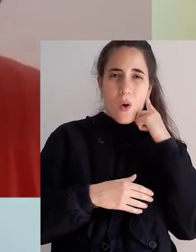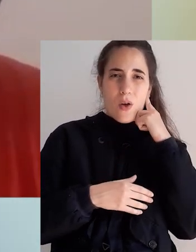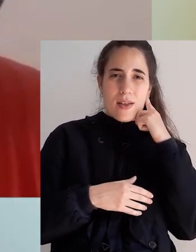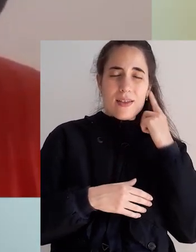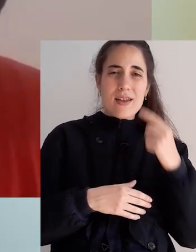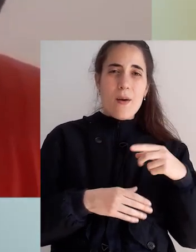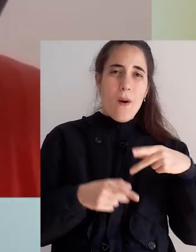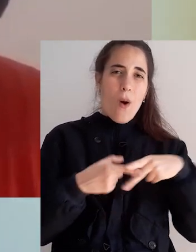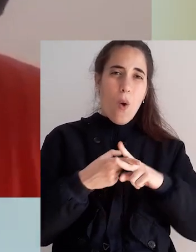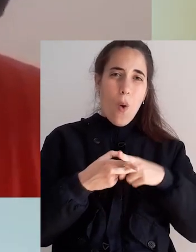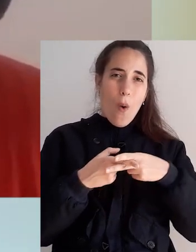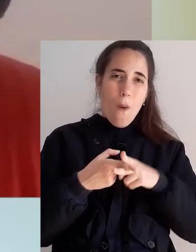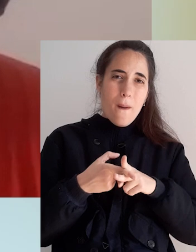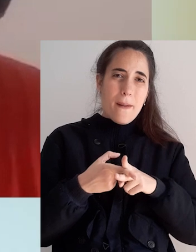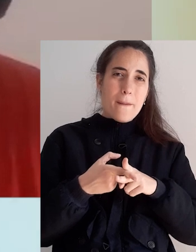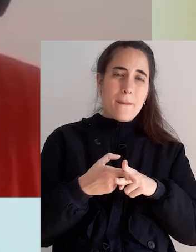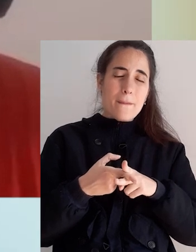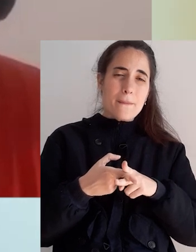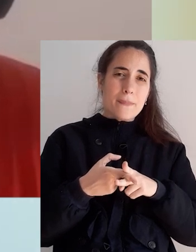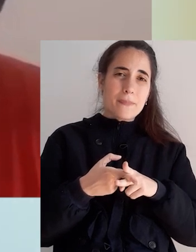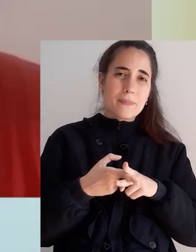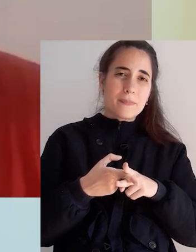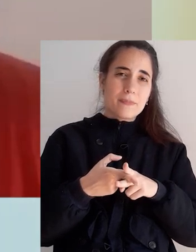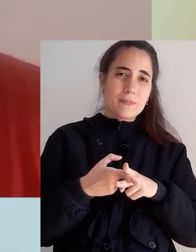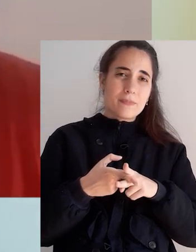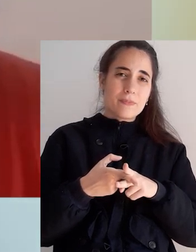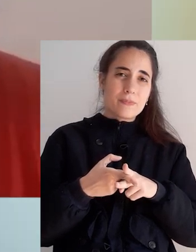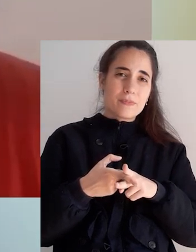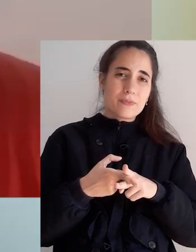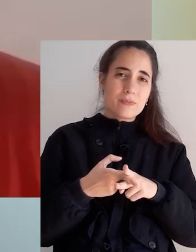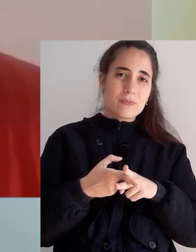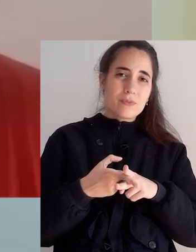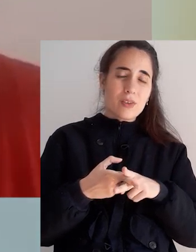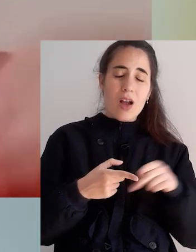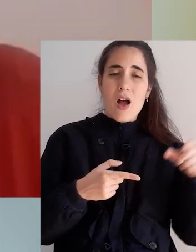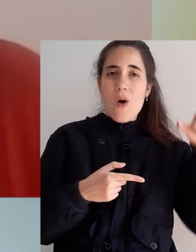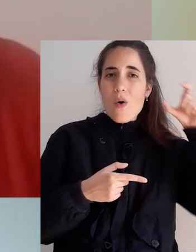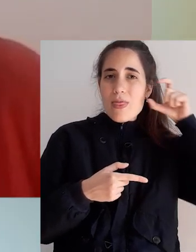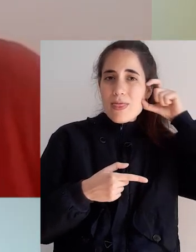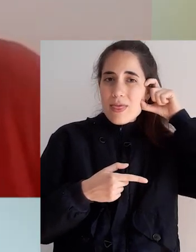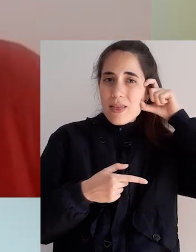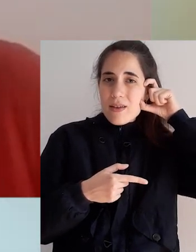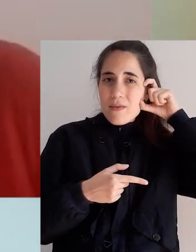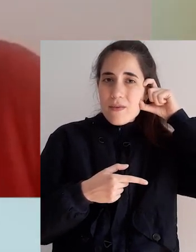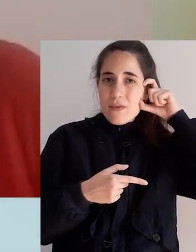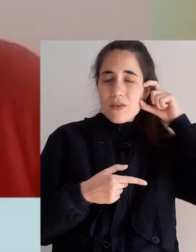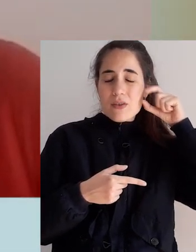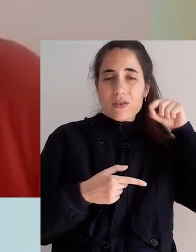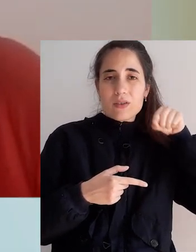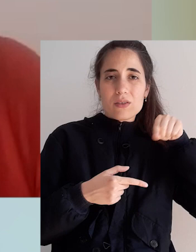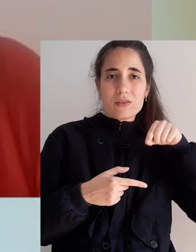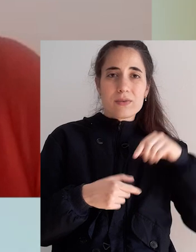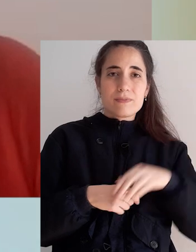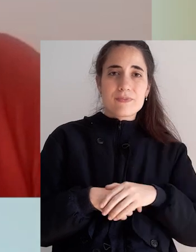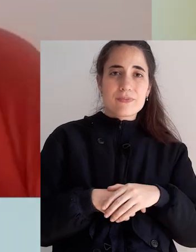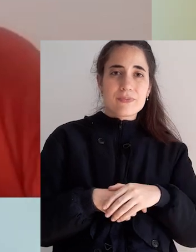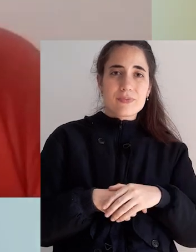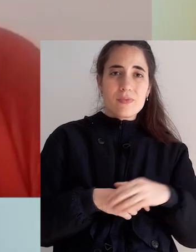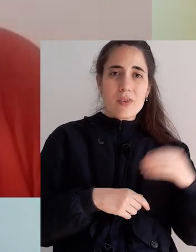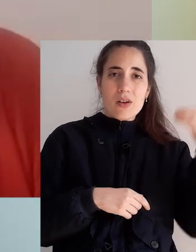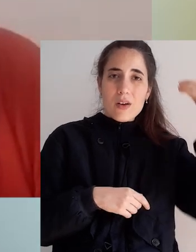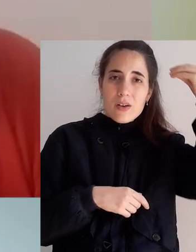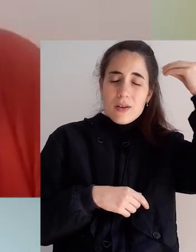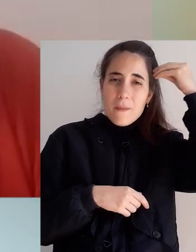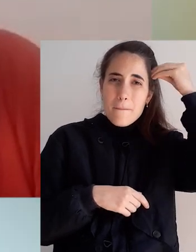gente lucha constantemente, lucha por el tema de conseguir un asistente que